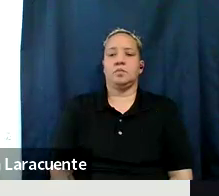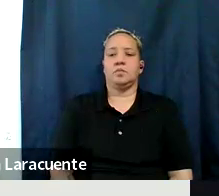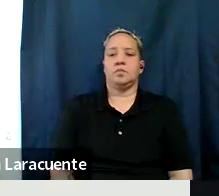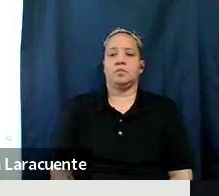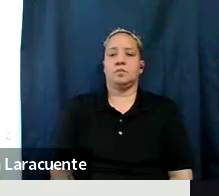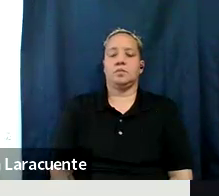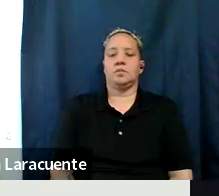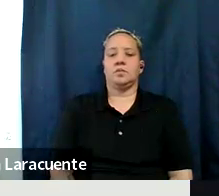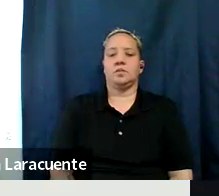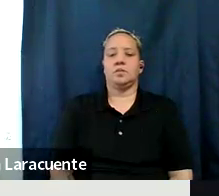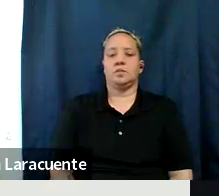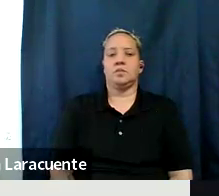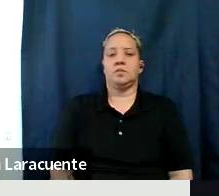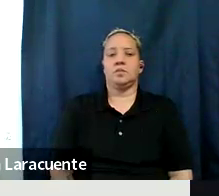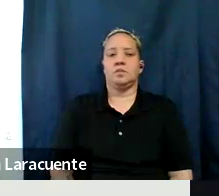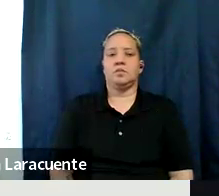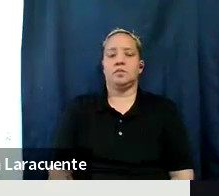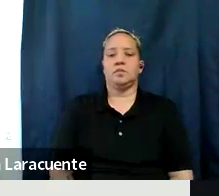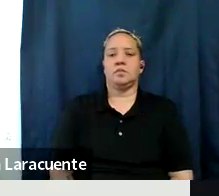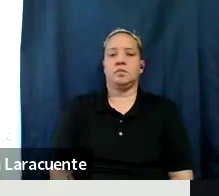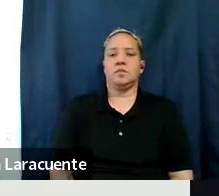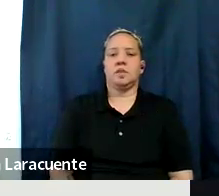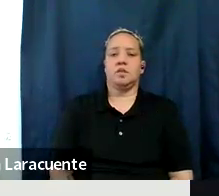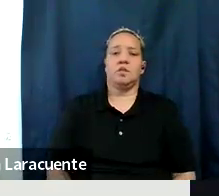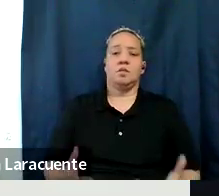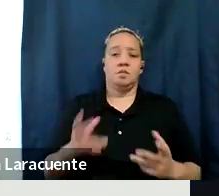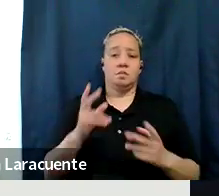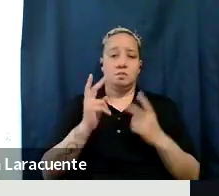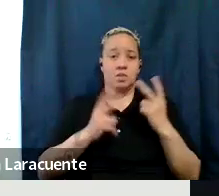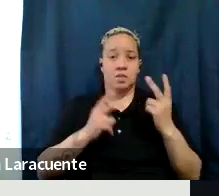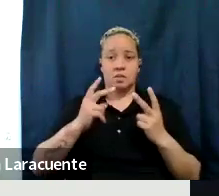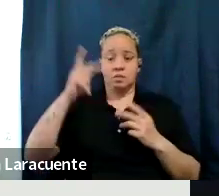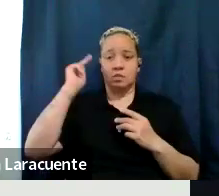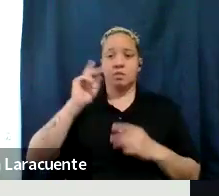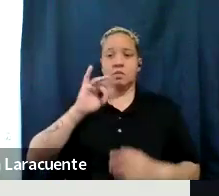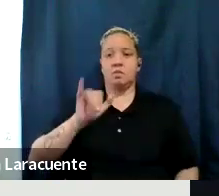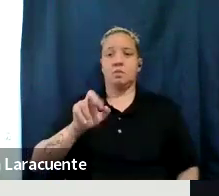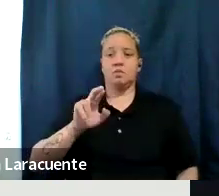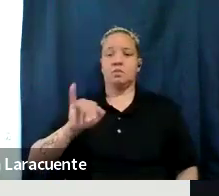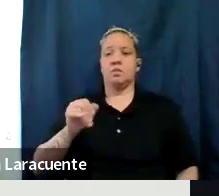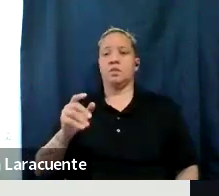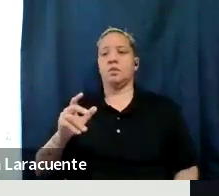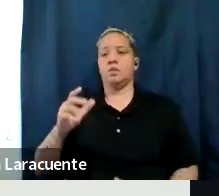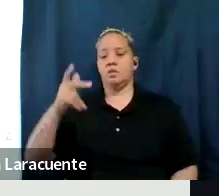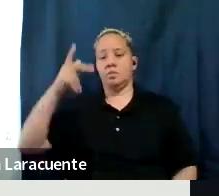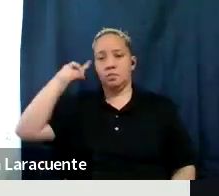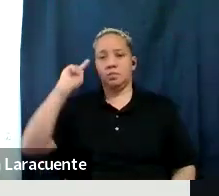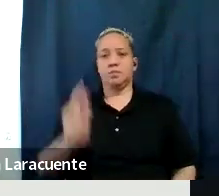Preguntan si de casualidad llegaron a visitar a Ponce, Juan Ramón Jiménez y su esposa.